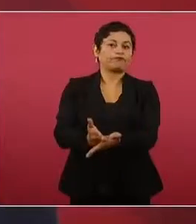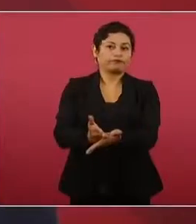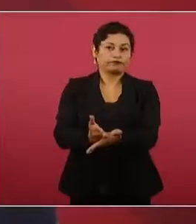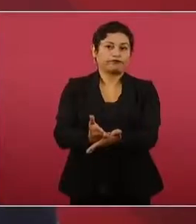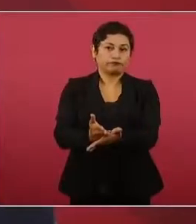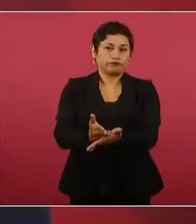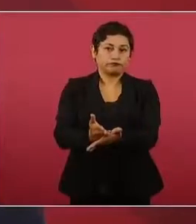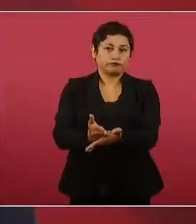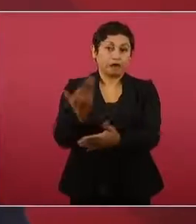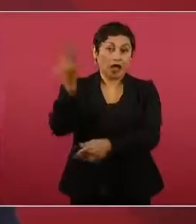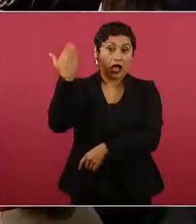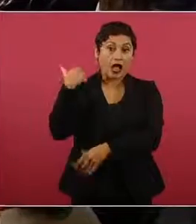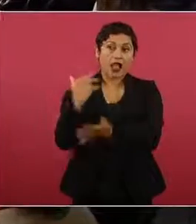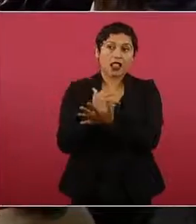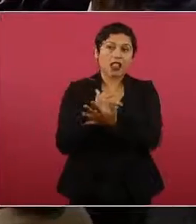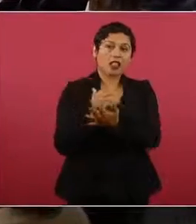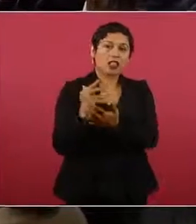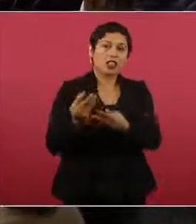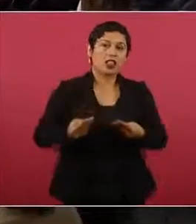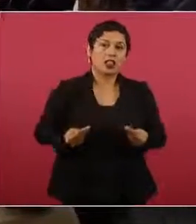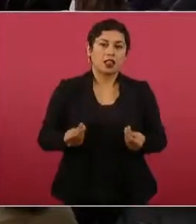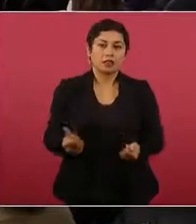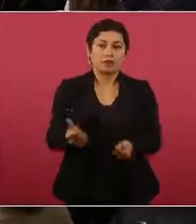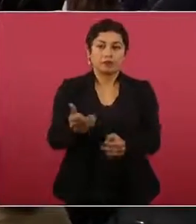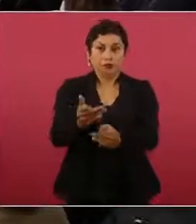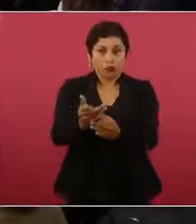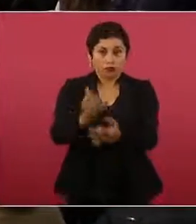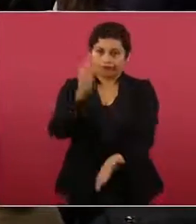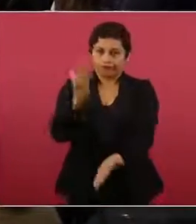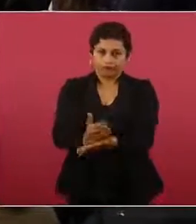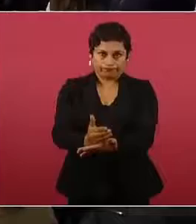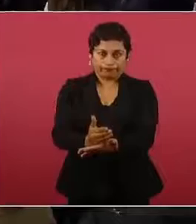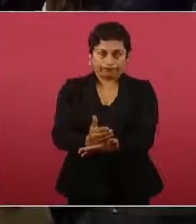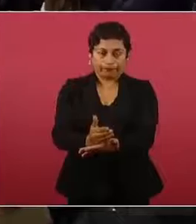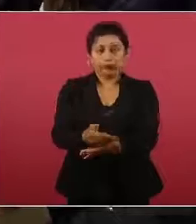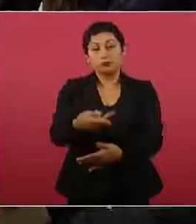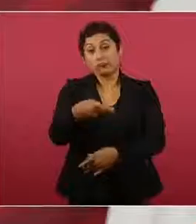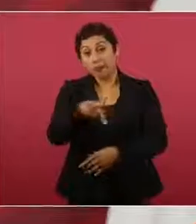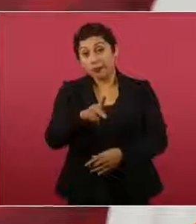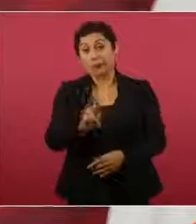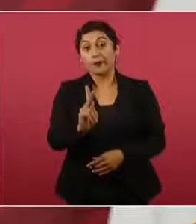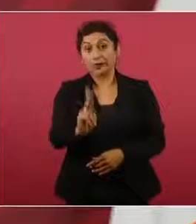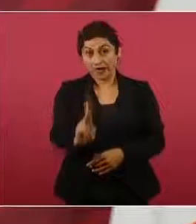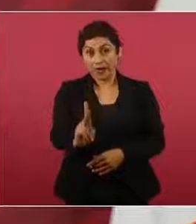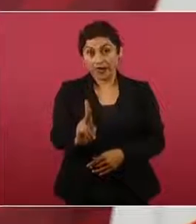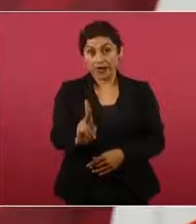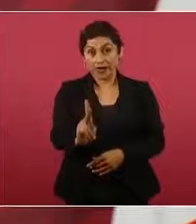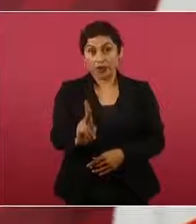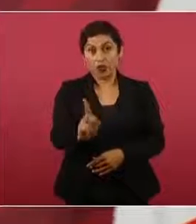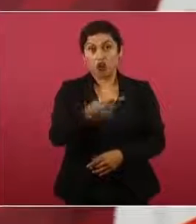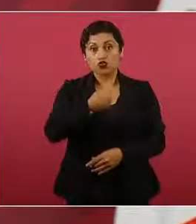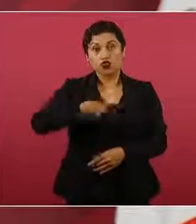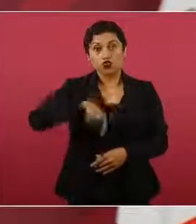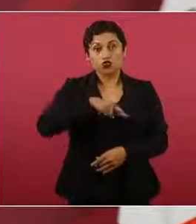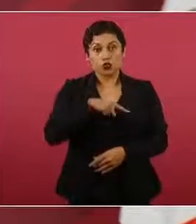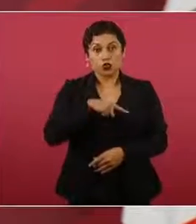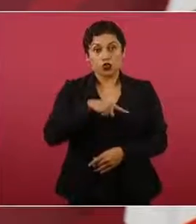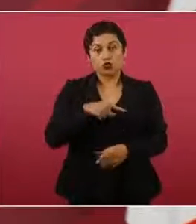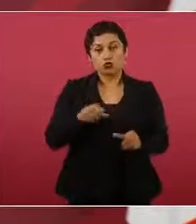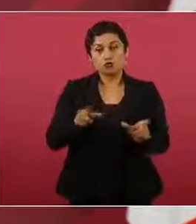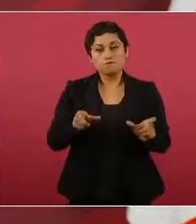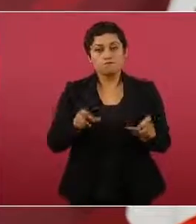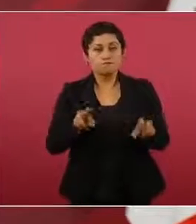esos excesos, de todas maneras hay que estar pendientes